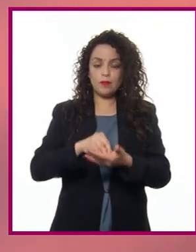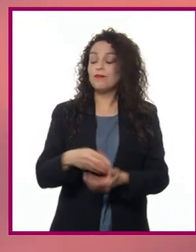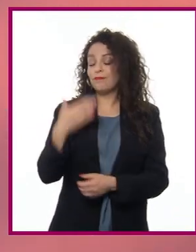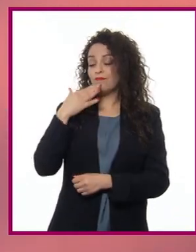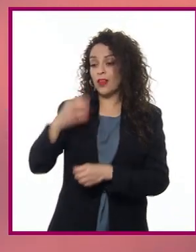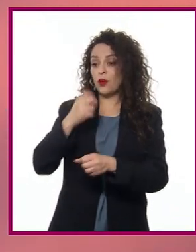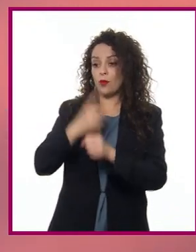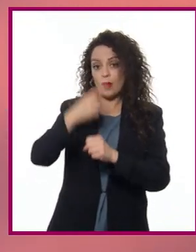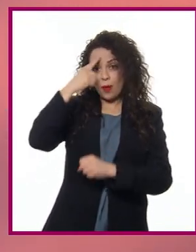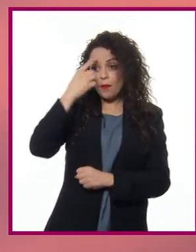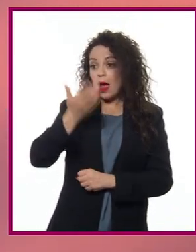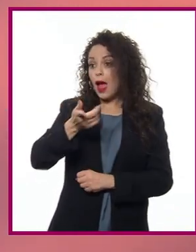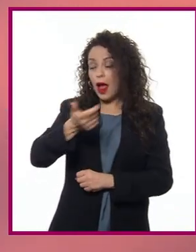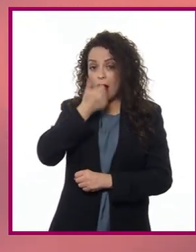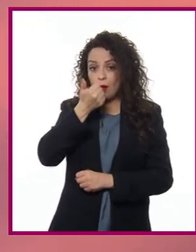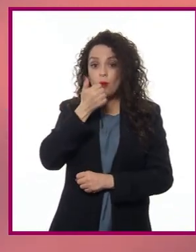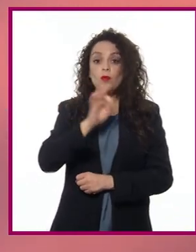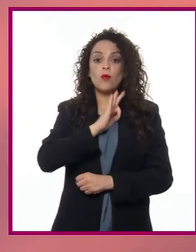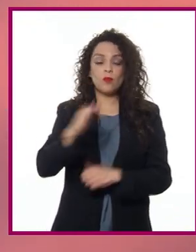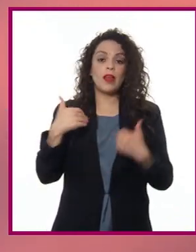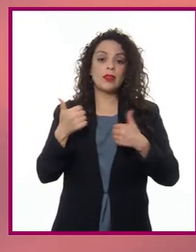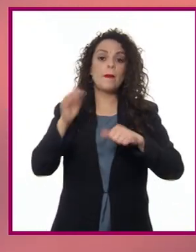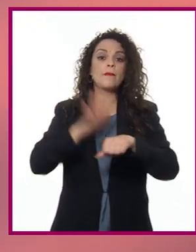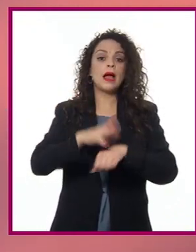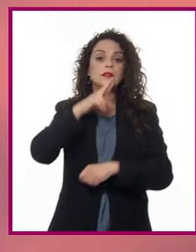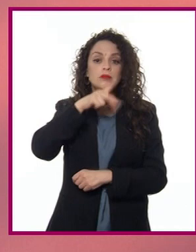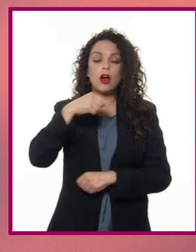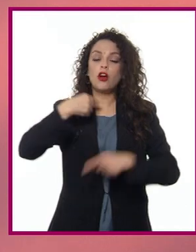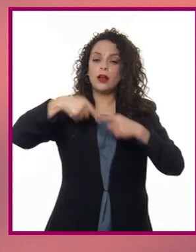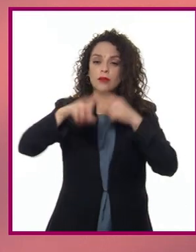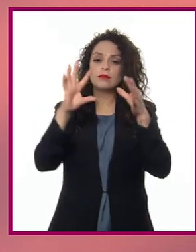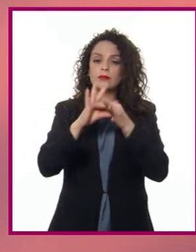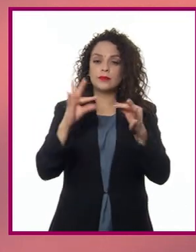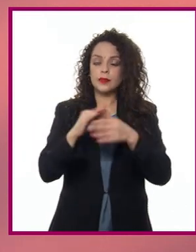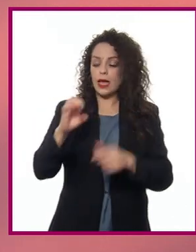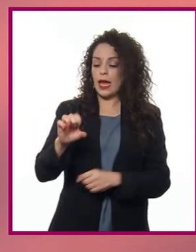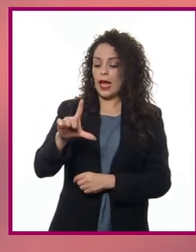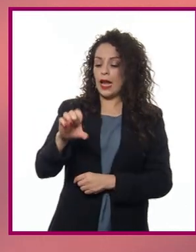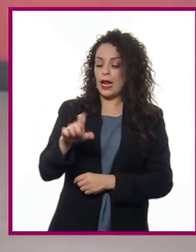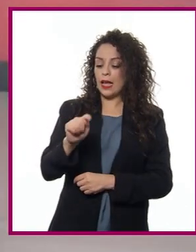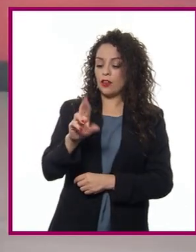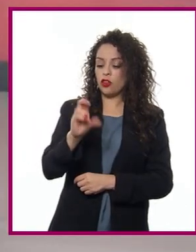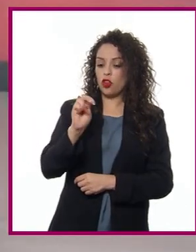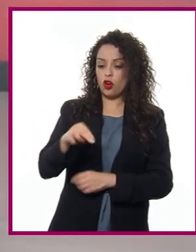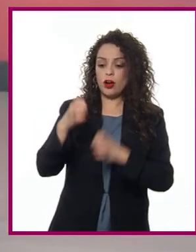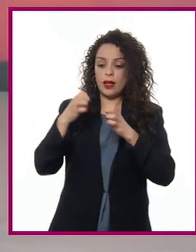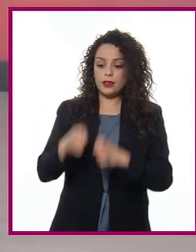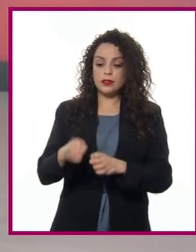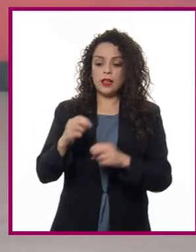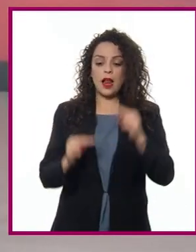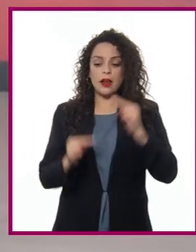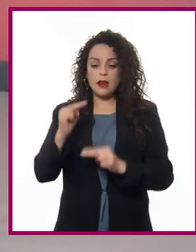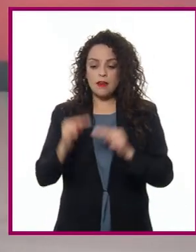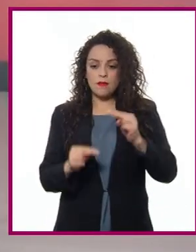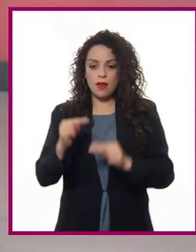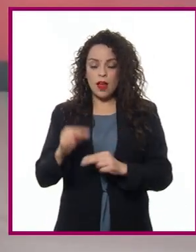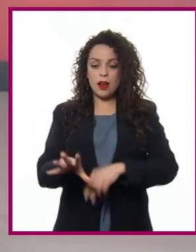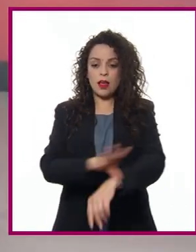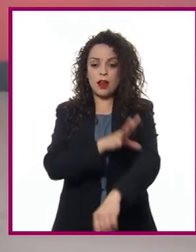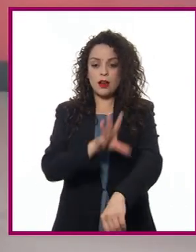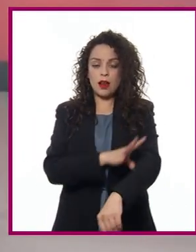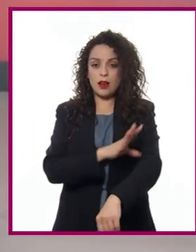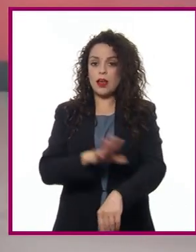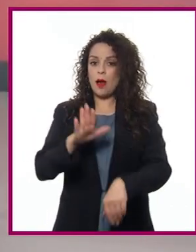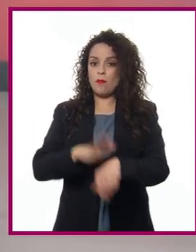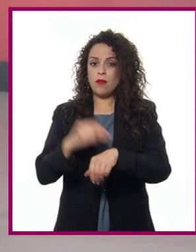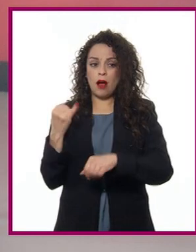comprendan mejor este concepto. Quiero comenzar con mencionar que los electrones que están en la órbita o nivel de energía más